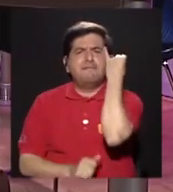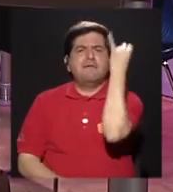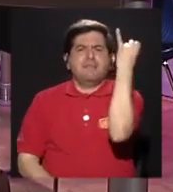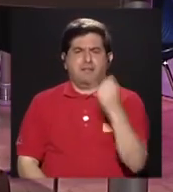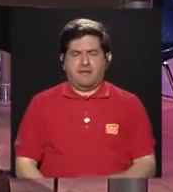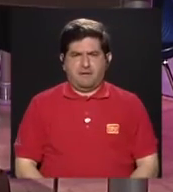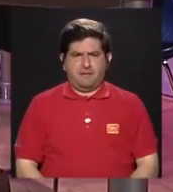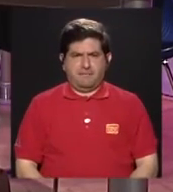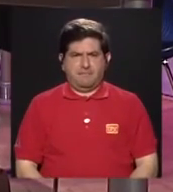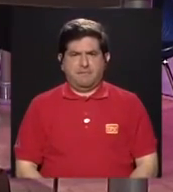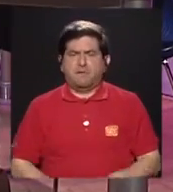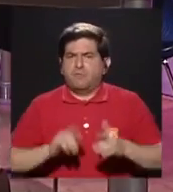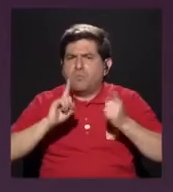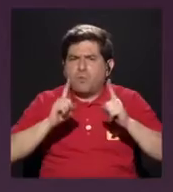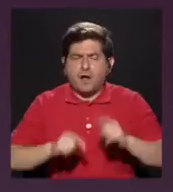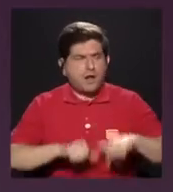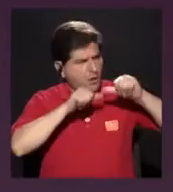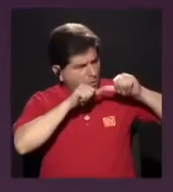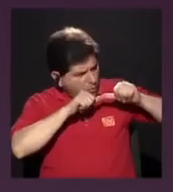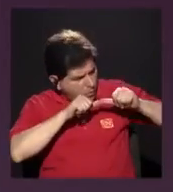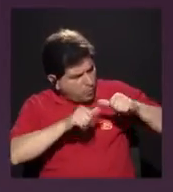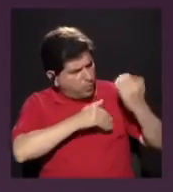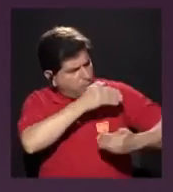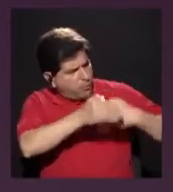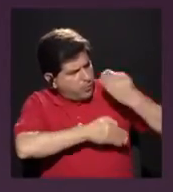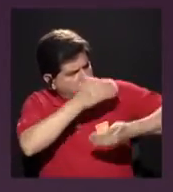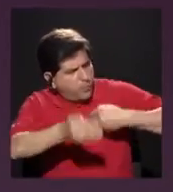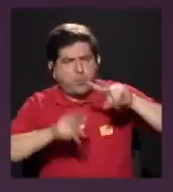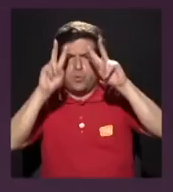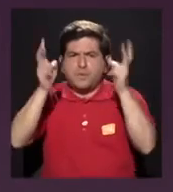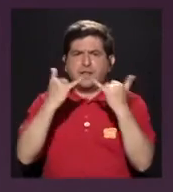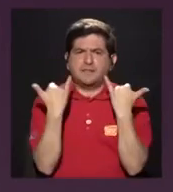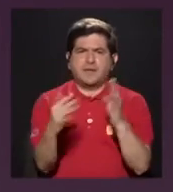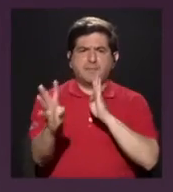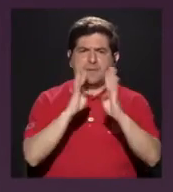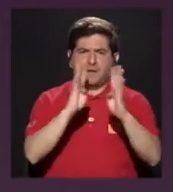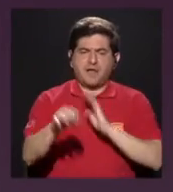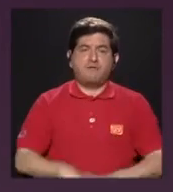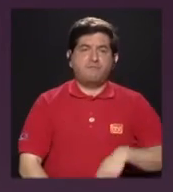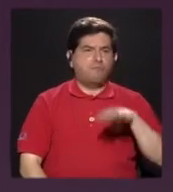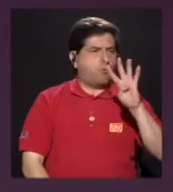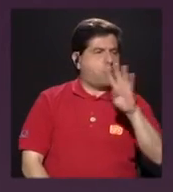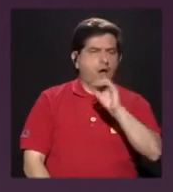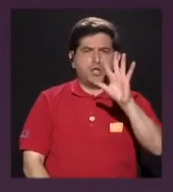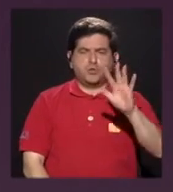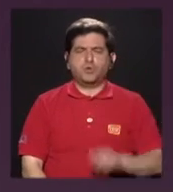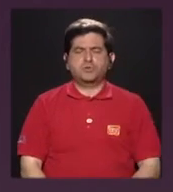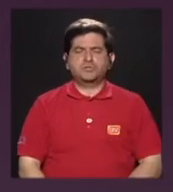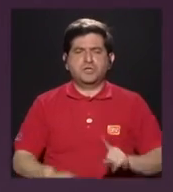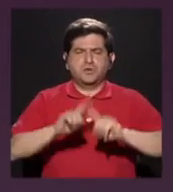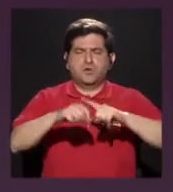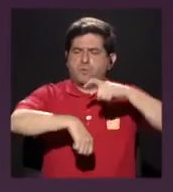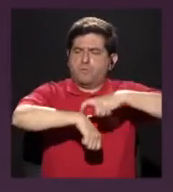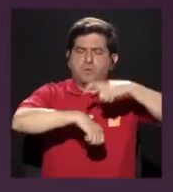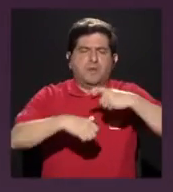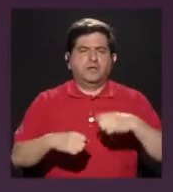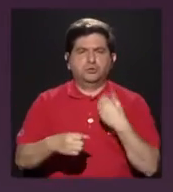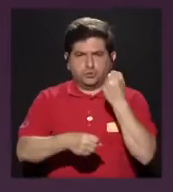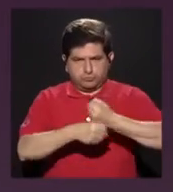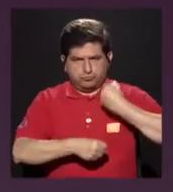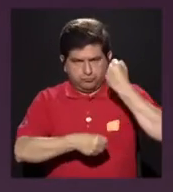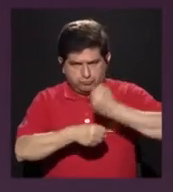darle continuidad al tema que se habló durante cuatro o cinco sesiones de trabajo que tuvimos